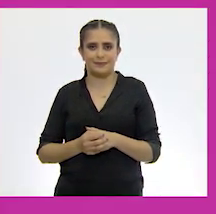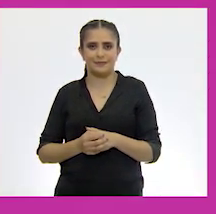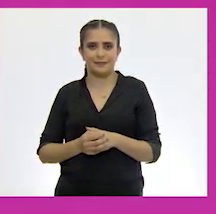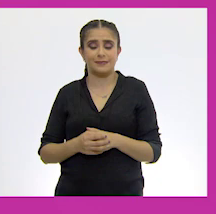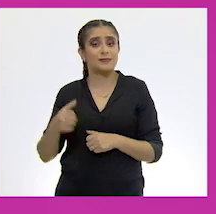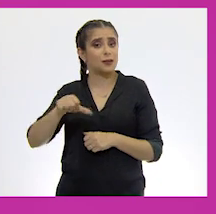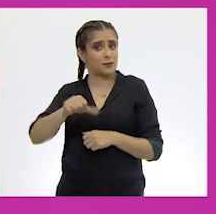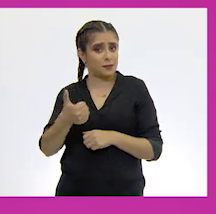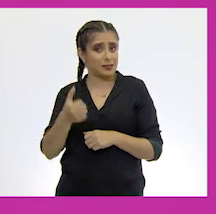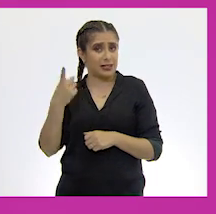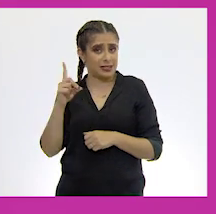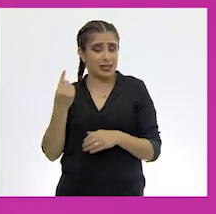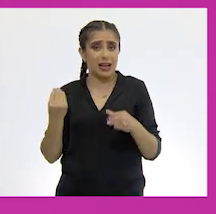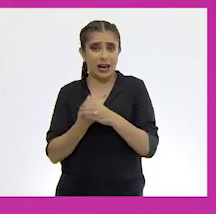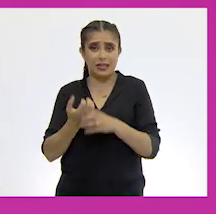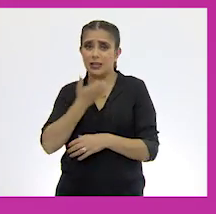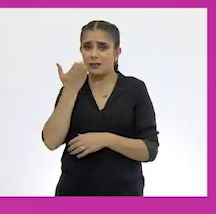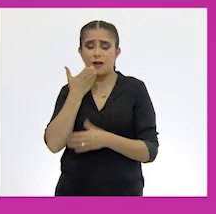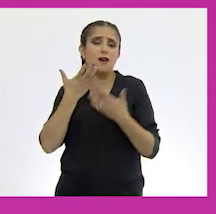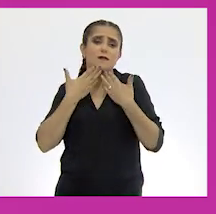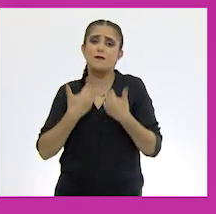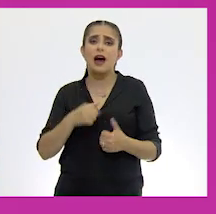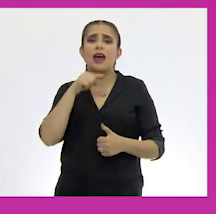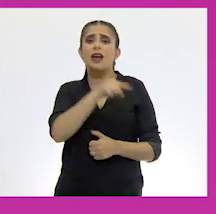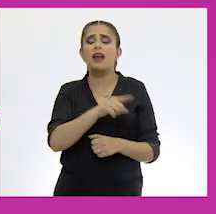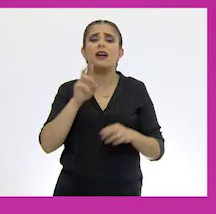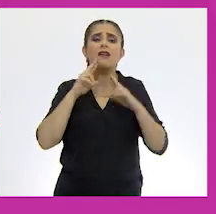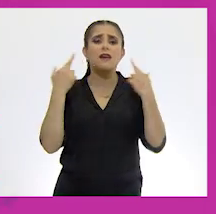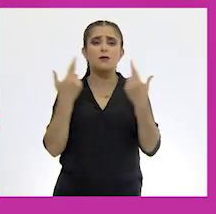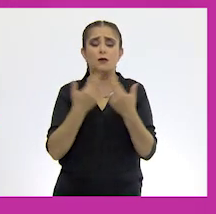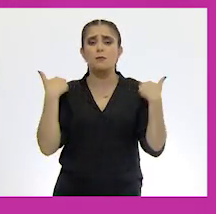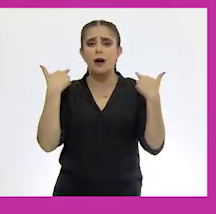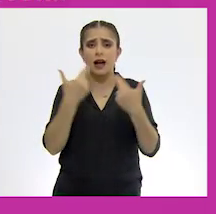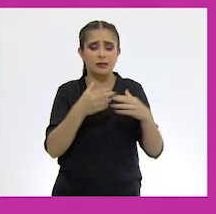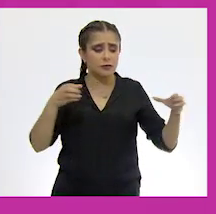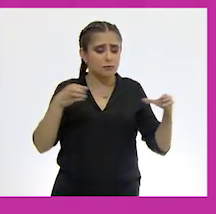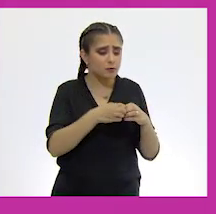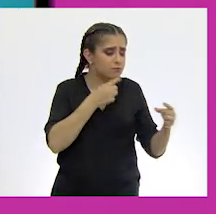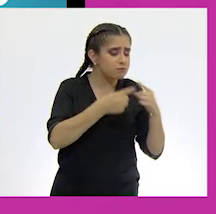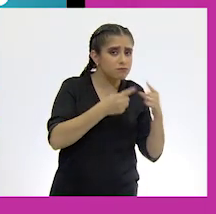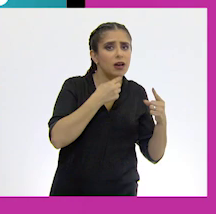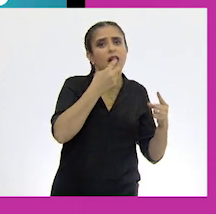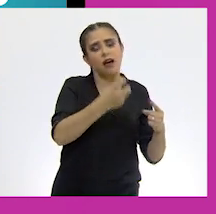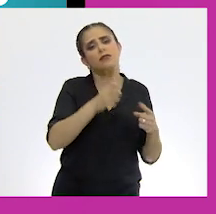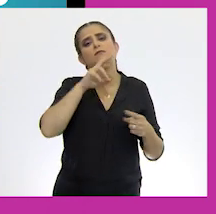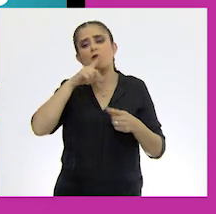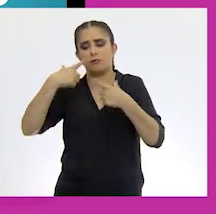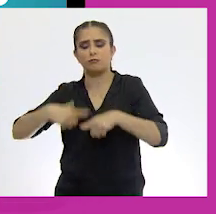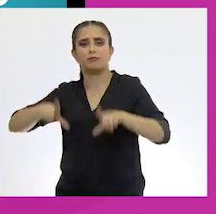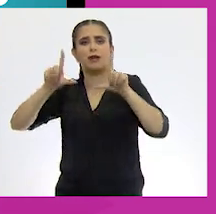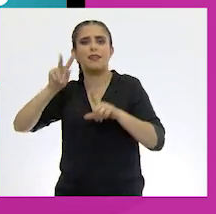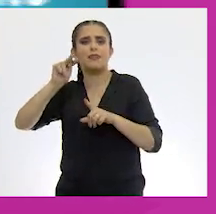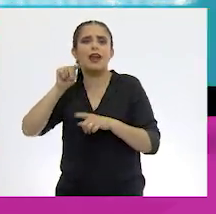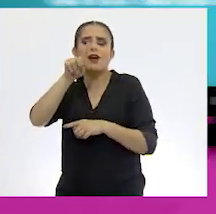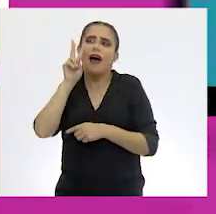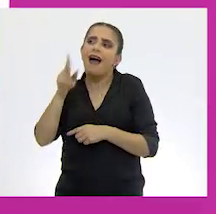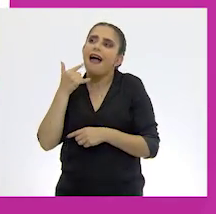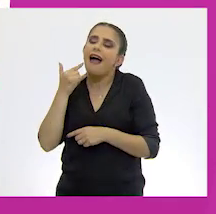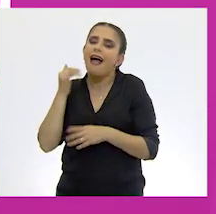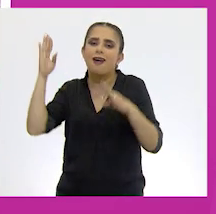El 11 de diciembre no habrá clases porque hay Consejo Técnico Escolar, así que tendremos programación de entretenimiento. No te la